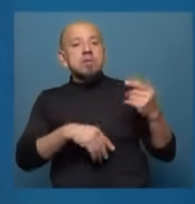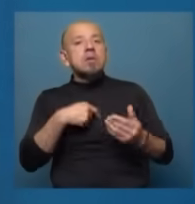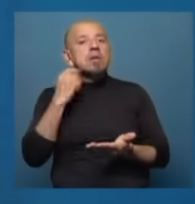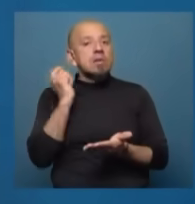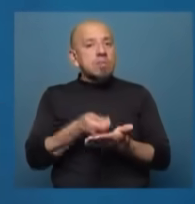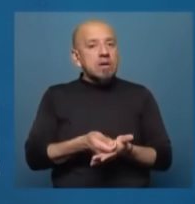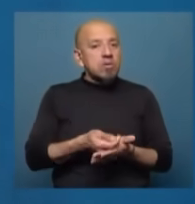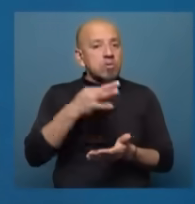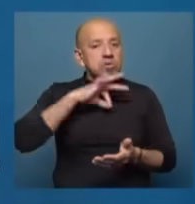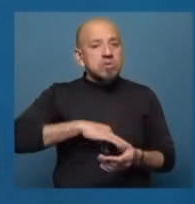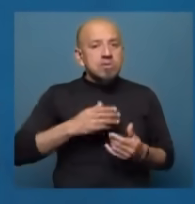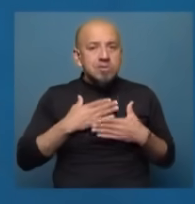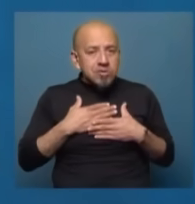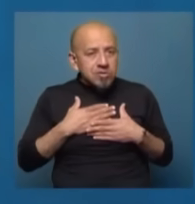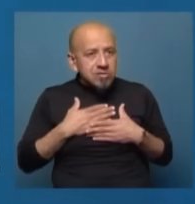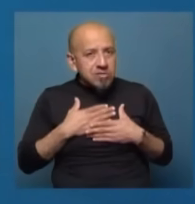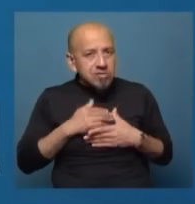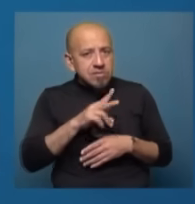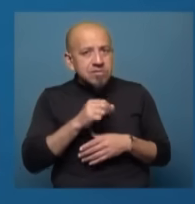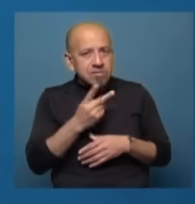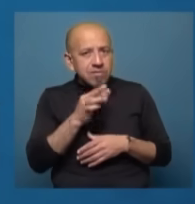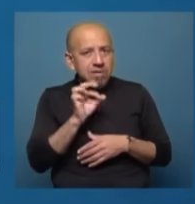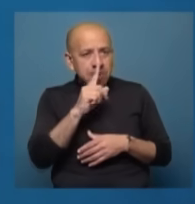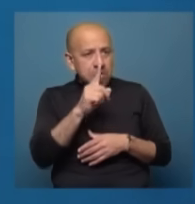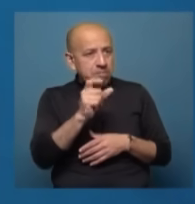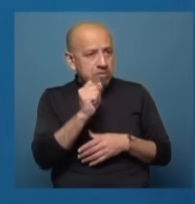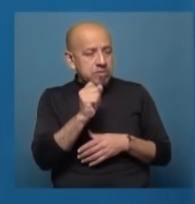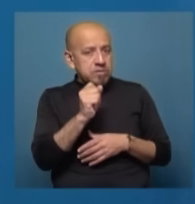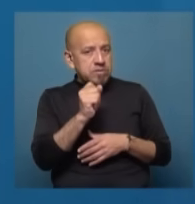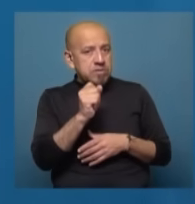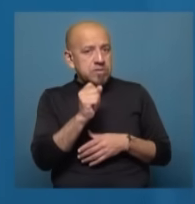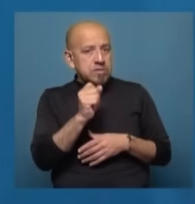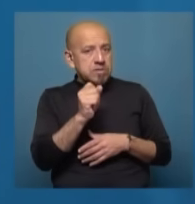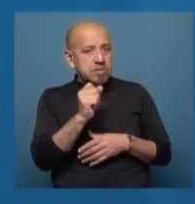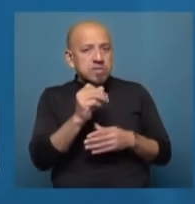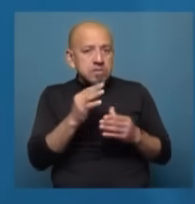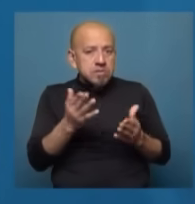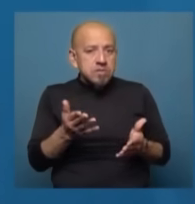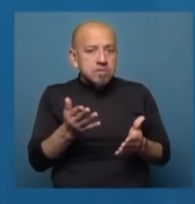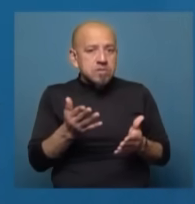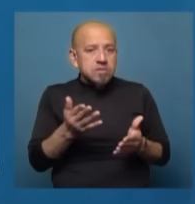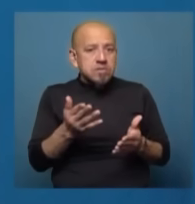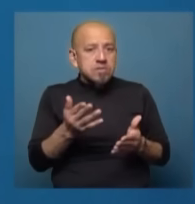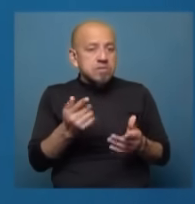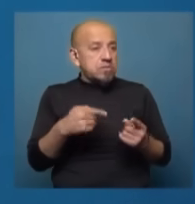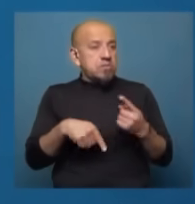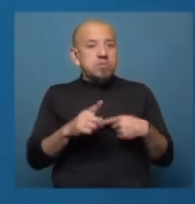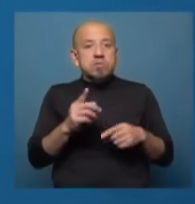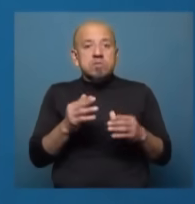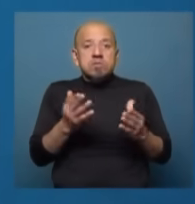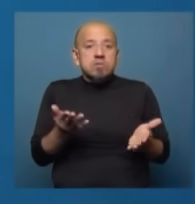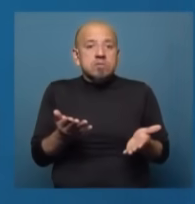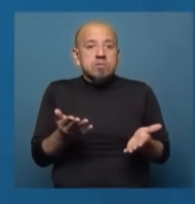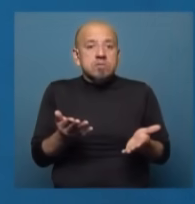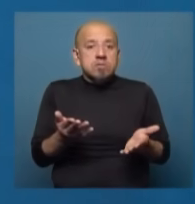el sueldo nosotros ganamos eh ent torno 20.000 pesos y peso más peso menos la verdad que es tan poco que no lo